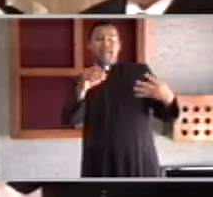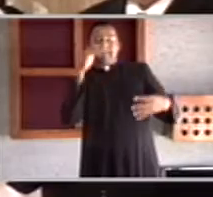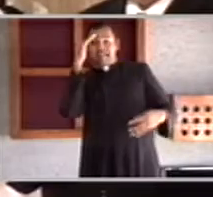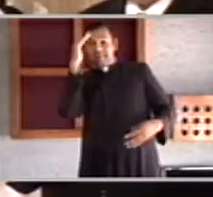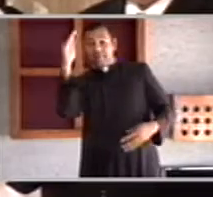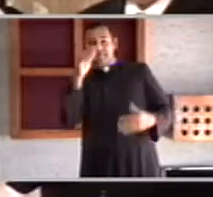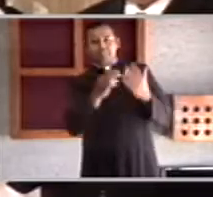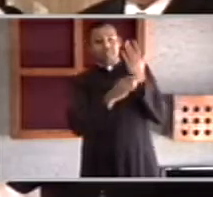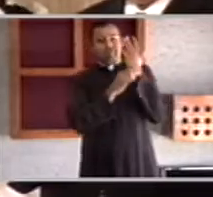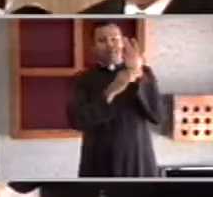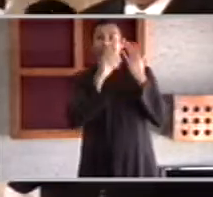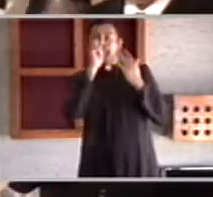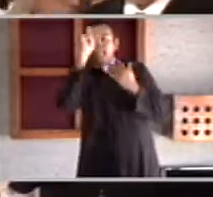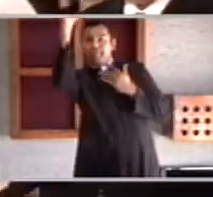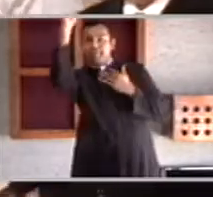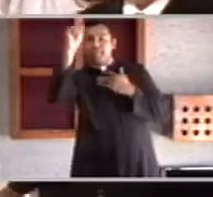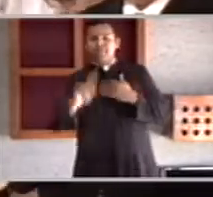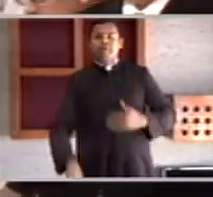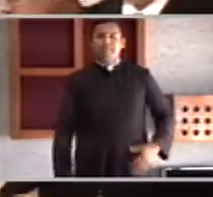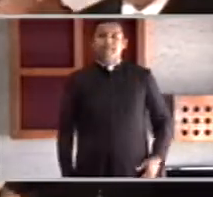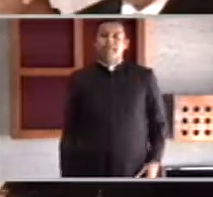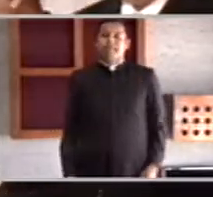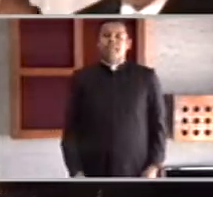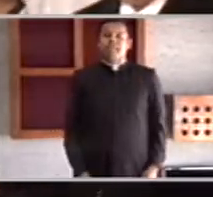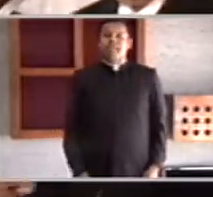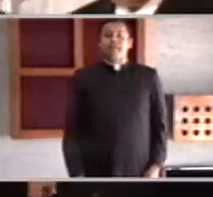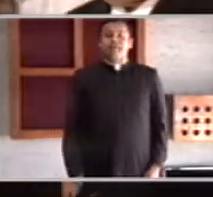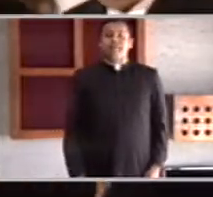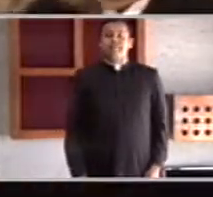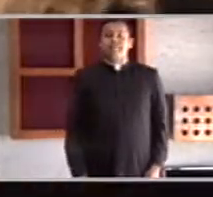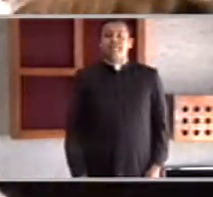Palabra de Dios. Te alabamos, Señor.